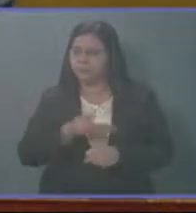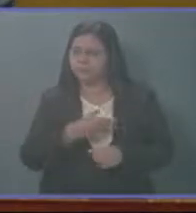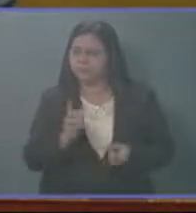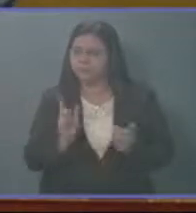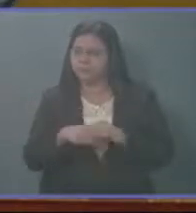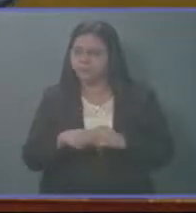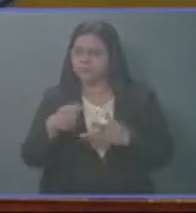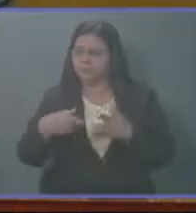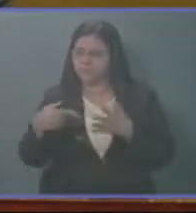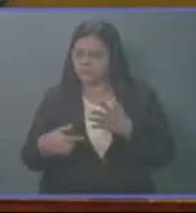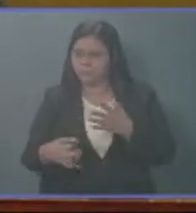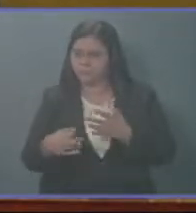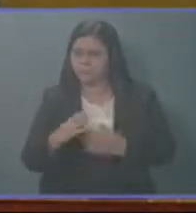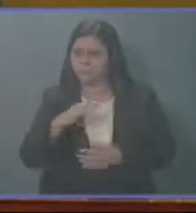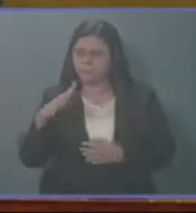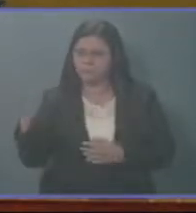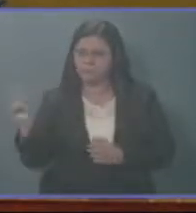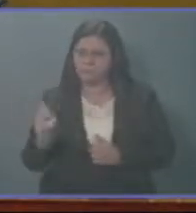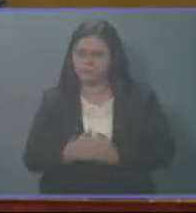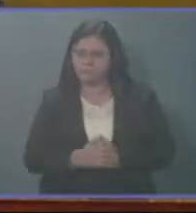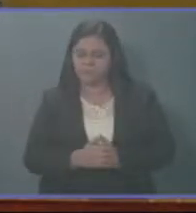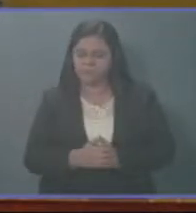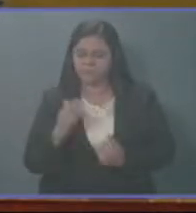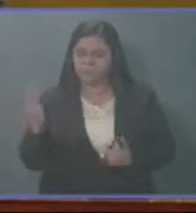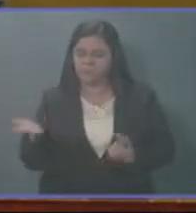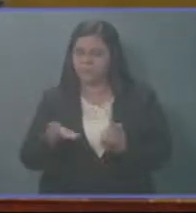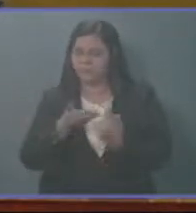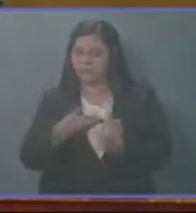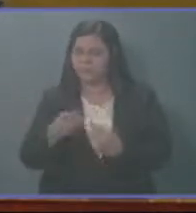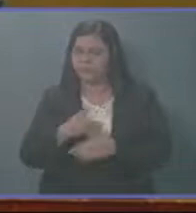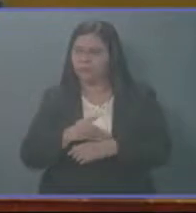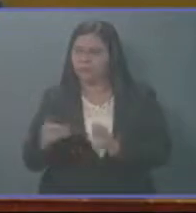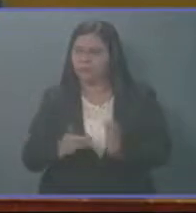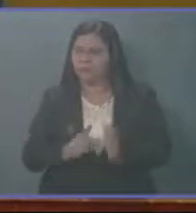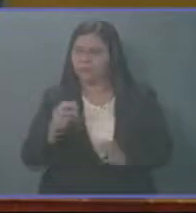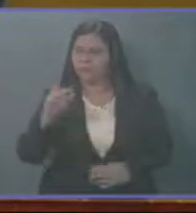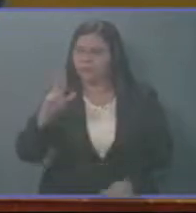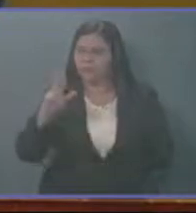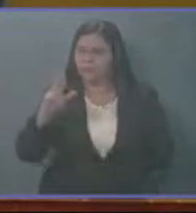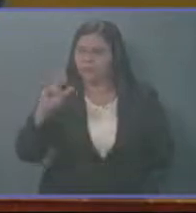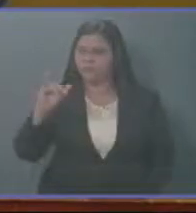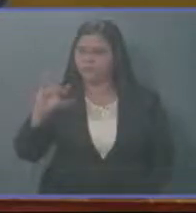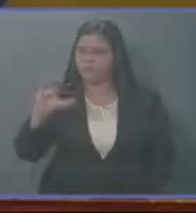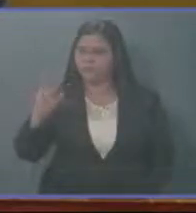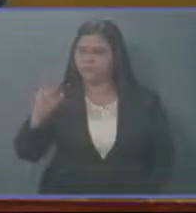una ley de la República. Tiene la palabra el diputado Ricardo Velázquez.